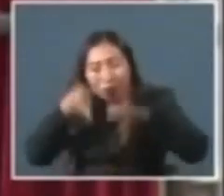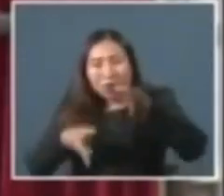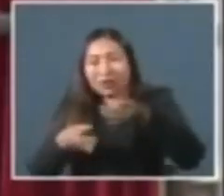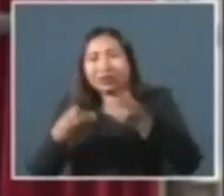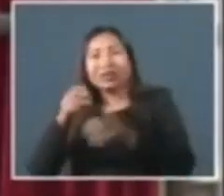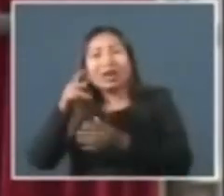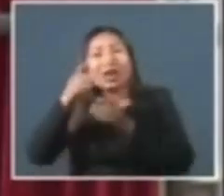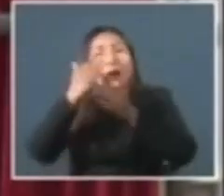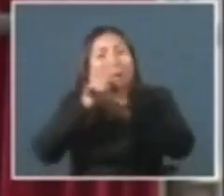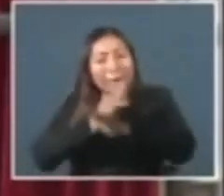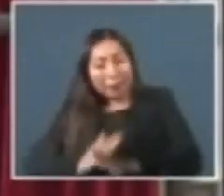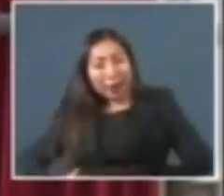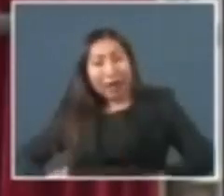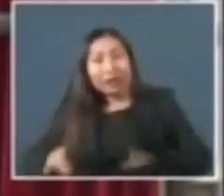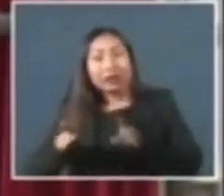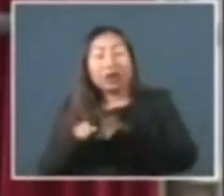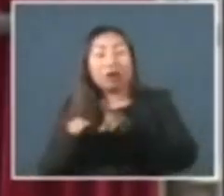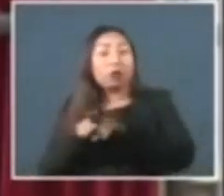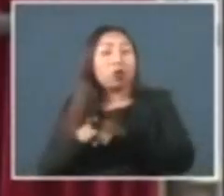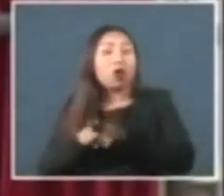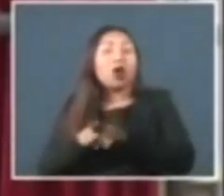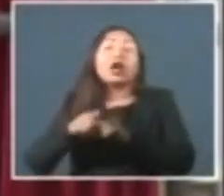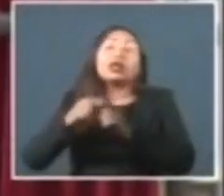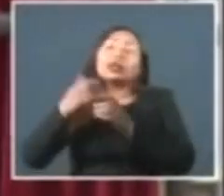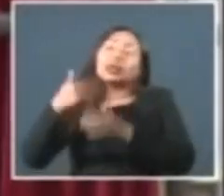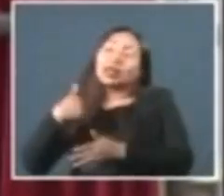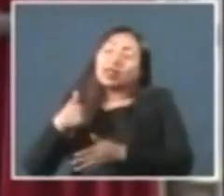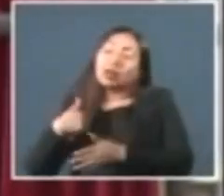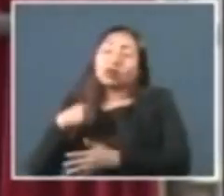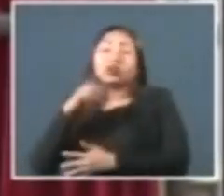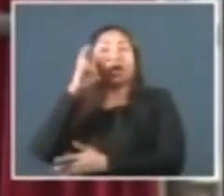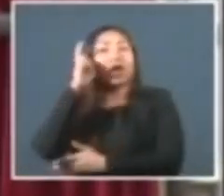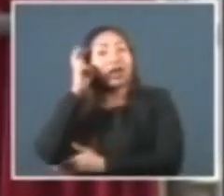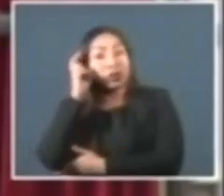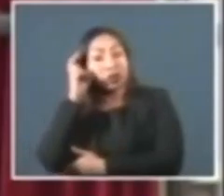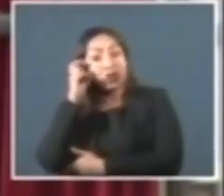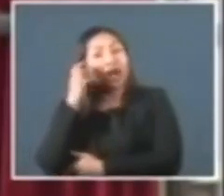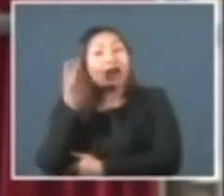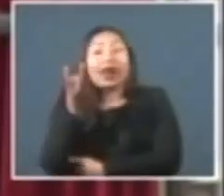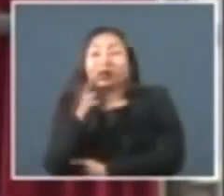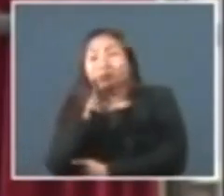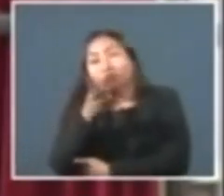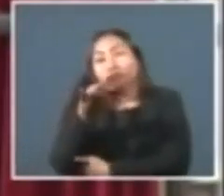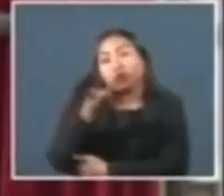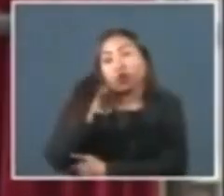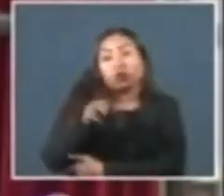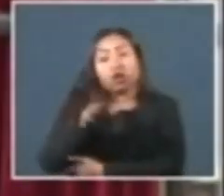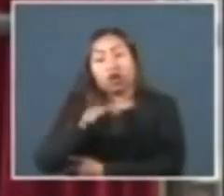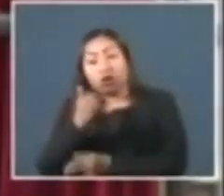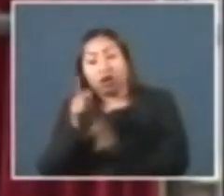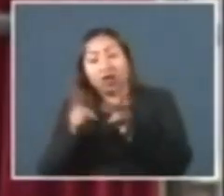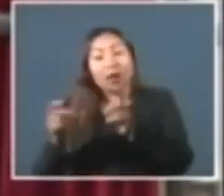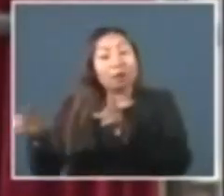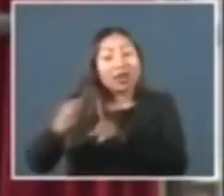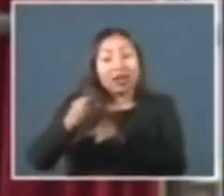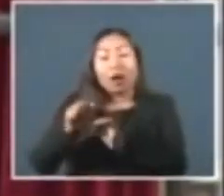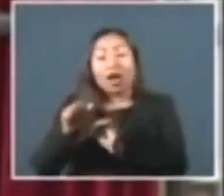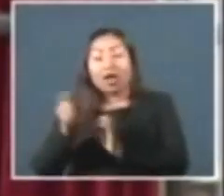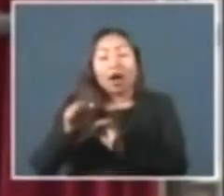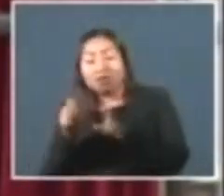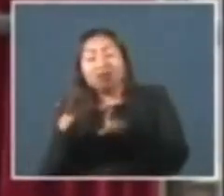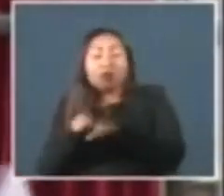dicho, hay que escuchar a las dos partes. Y eso es lo que nosotros vamos a